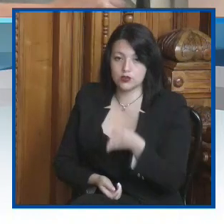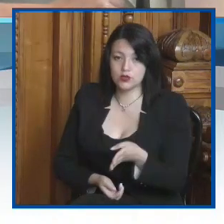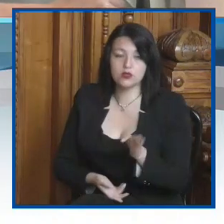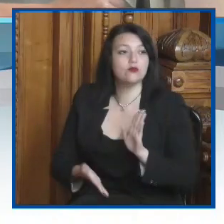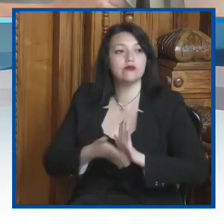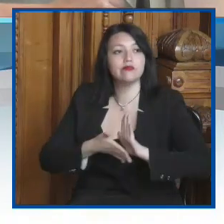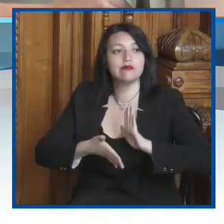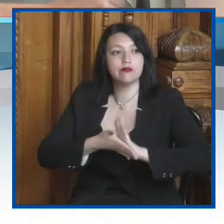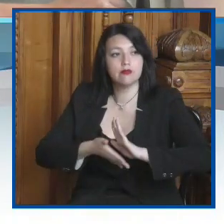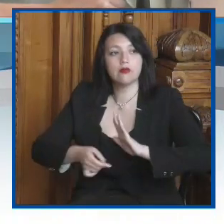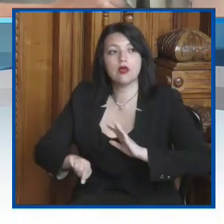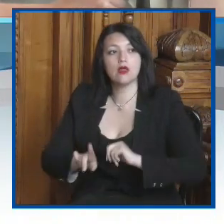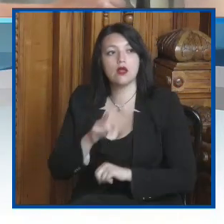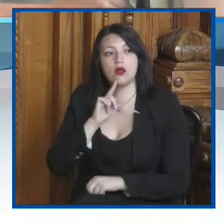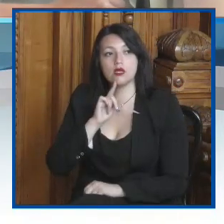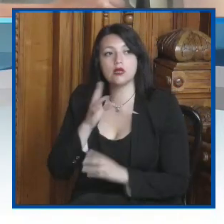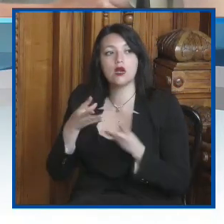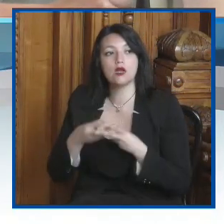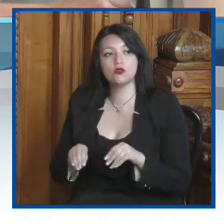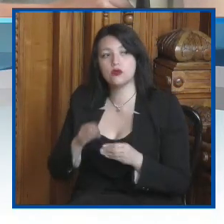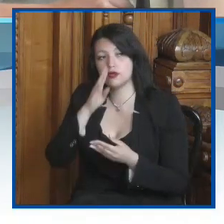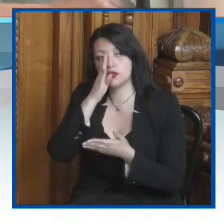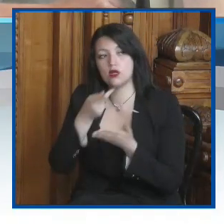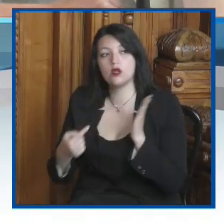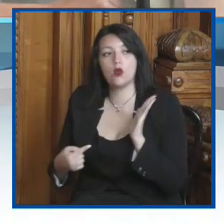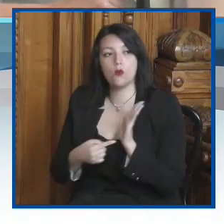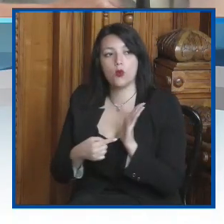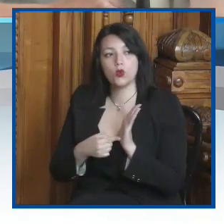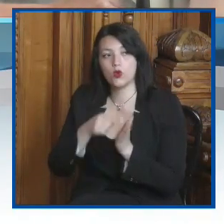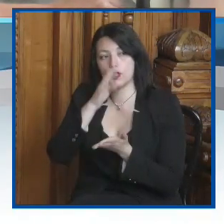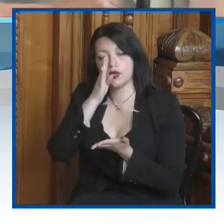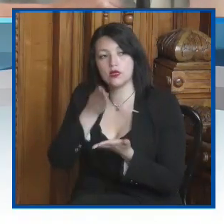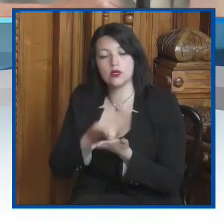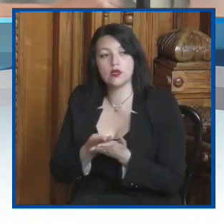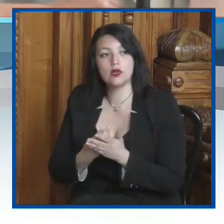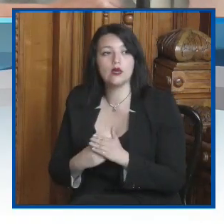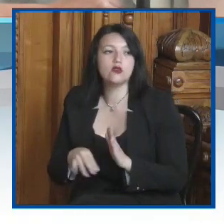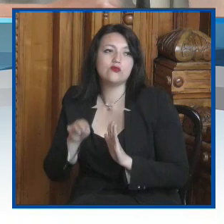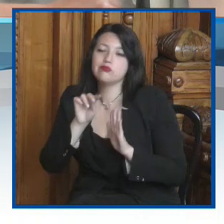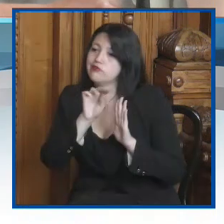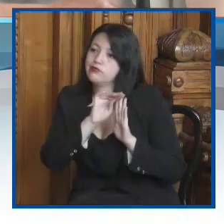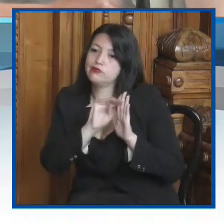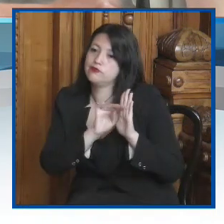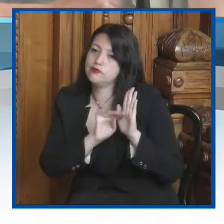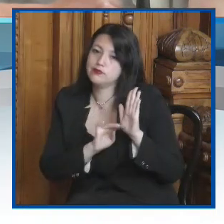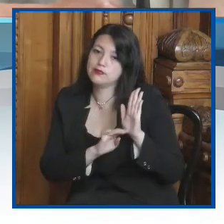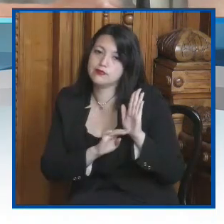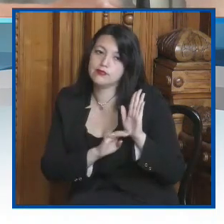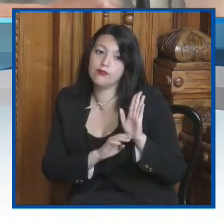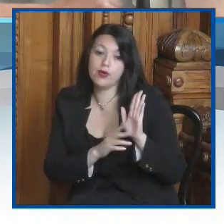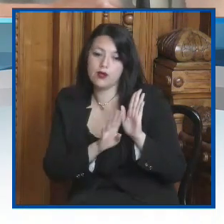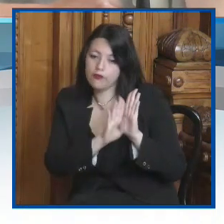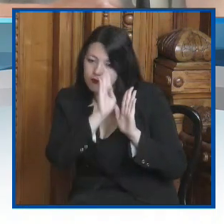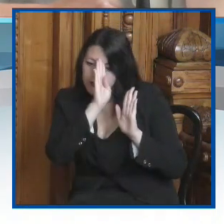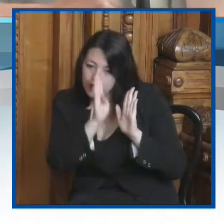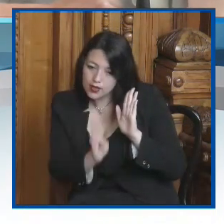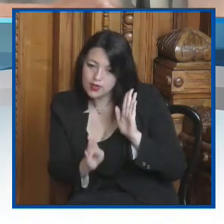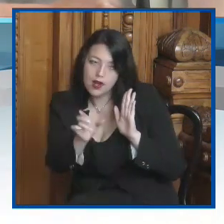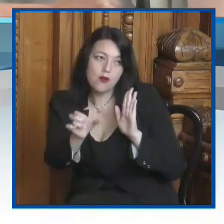lo que se resuelve, dos puntos y la decisión. Son pavadas, pero frente al destinatario que